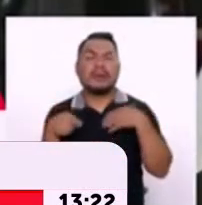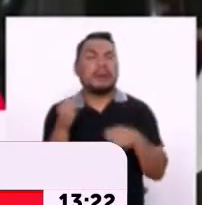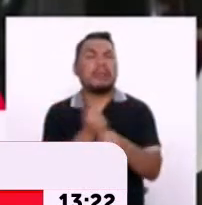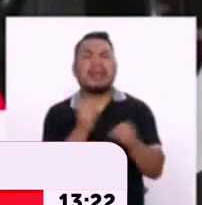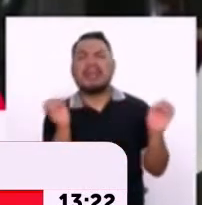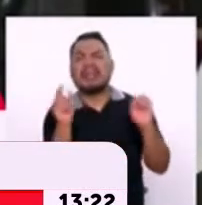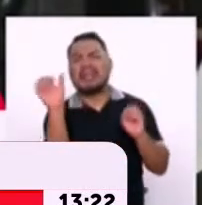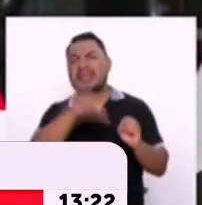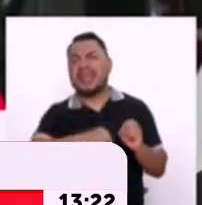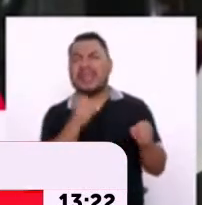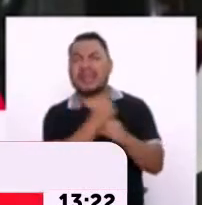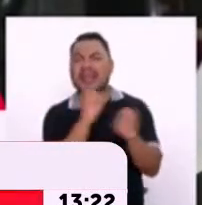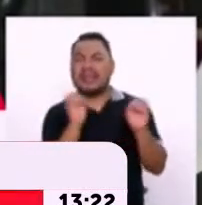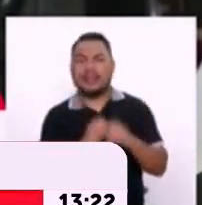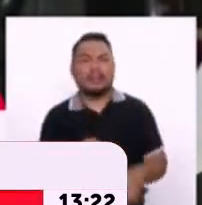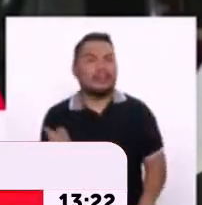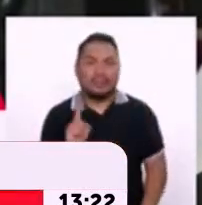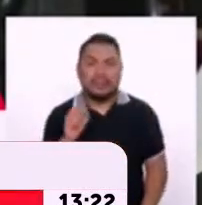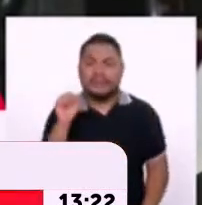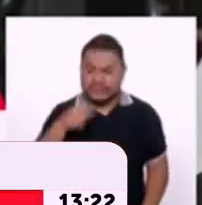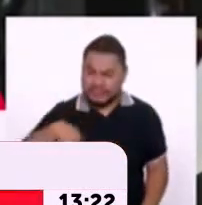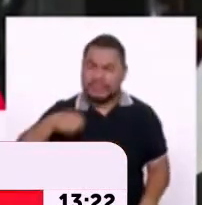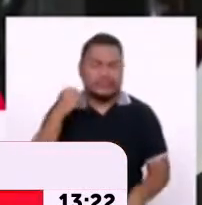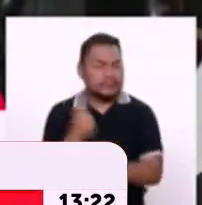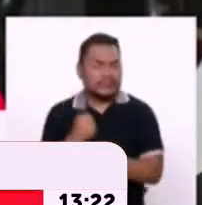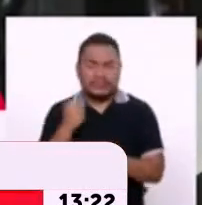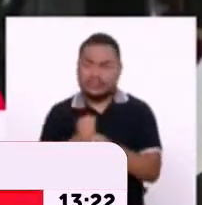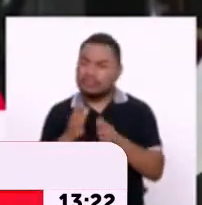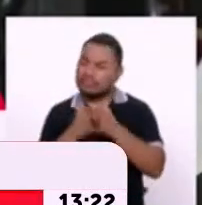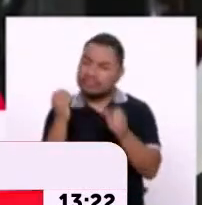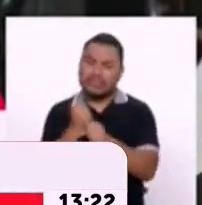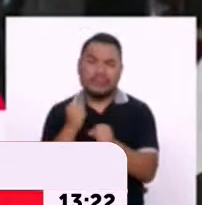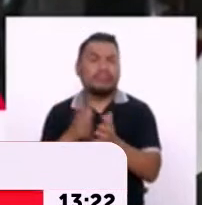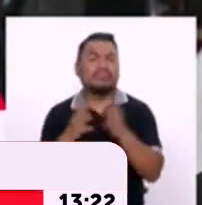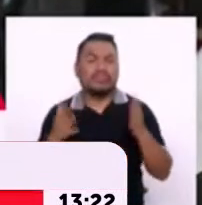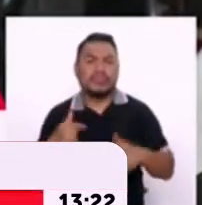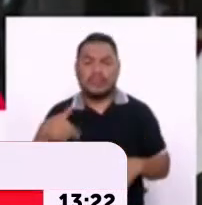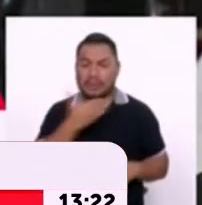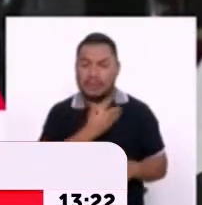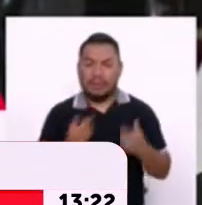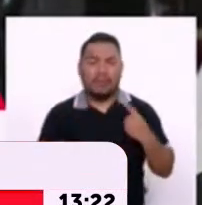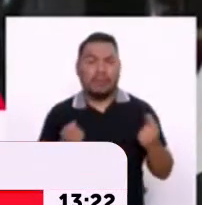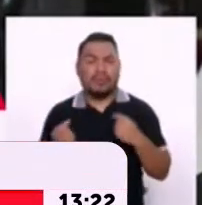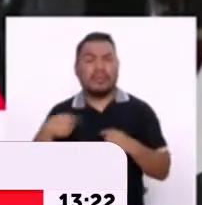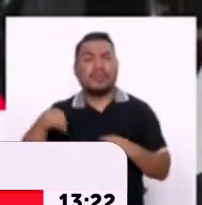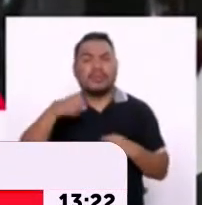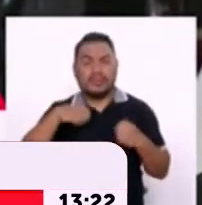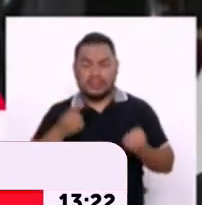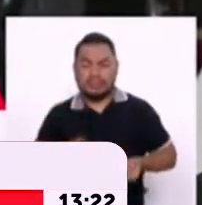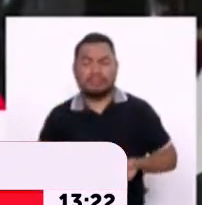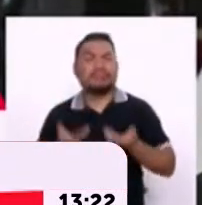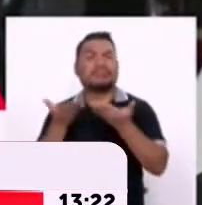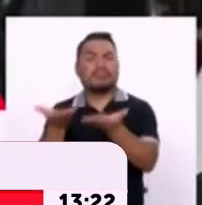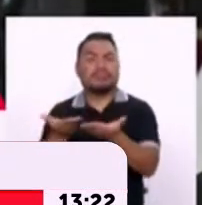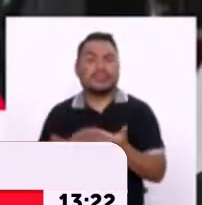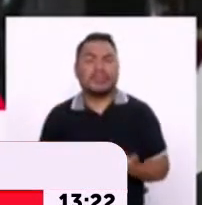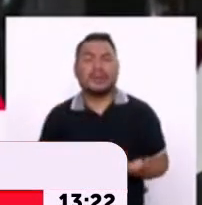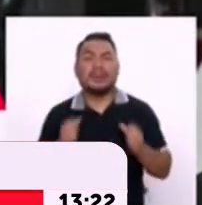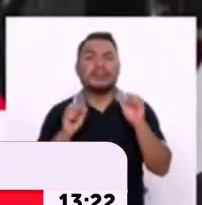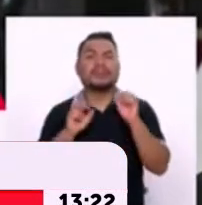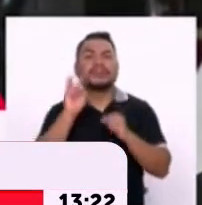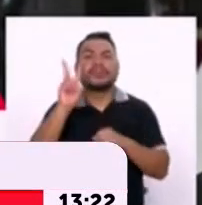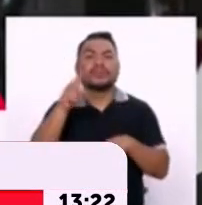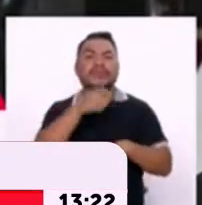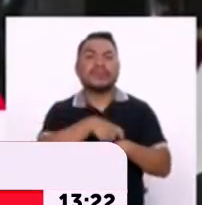no se trabajó. Claro que se trabajó intensamente y es nuestro gobierno el que ha transferido en